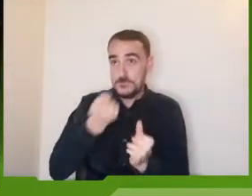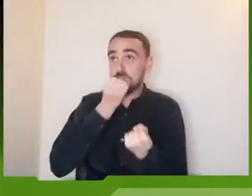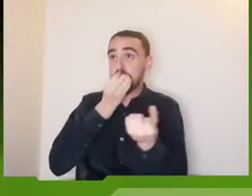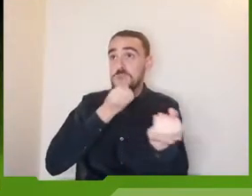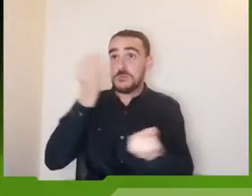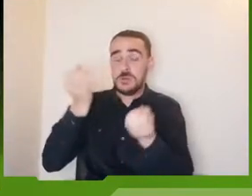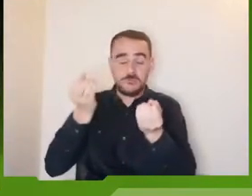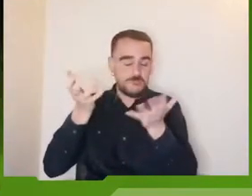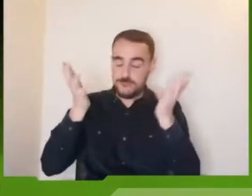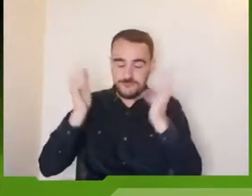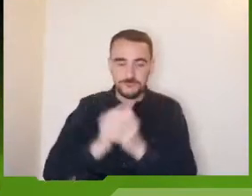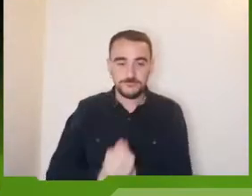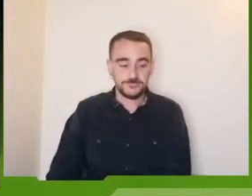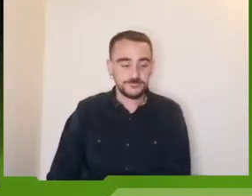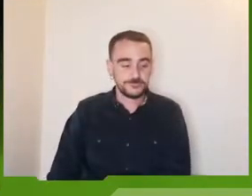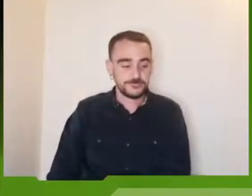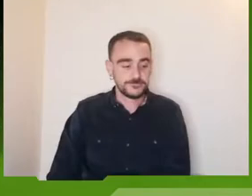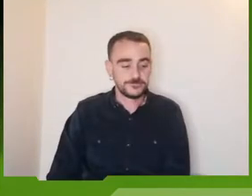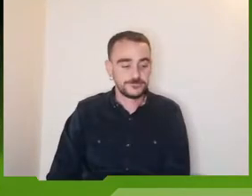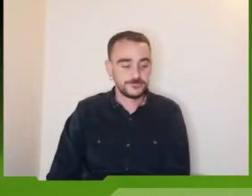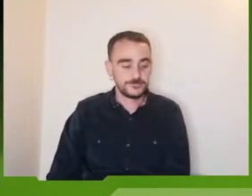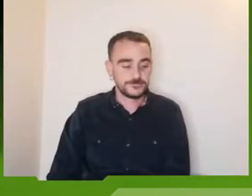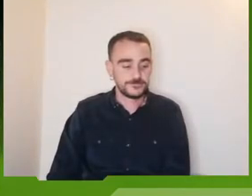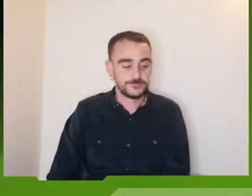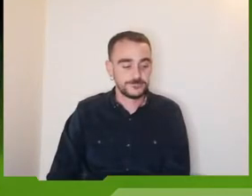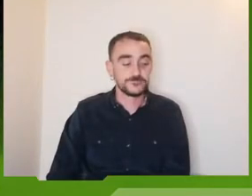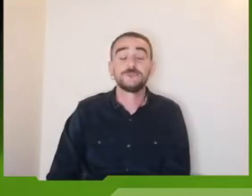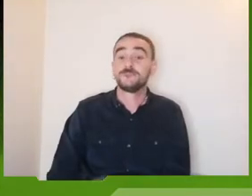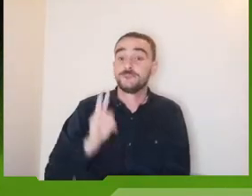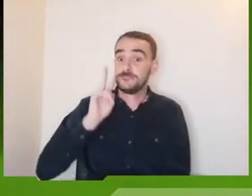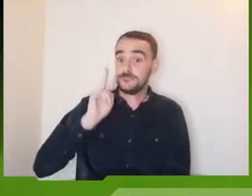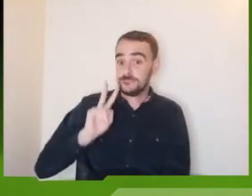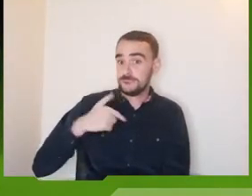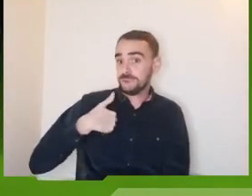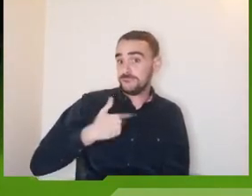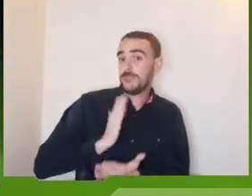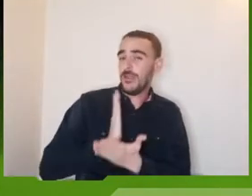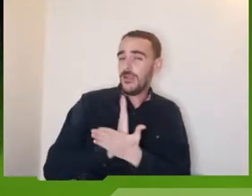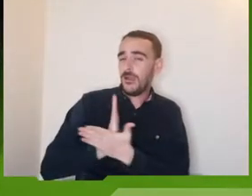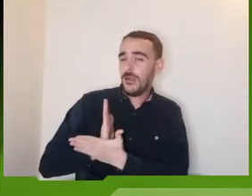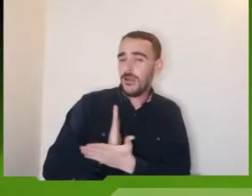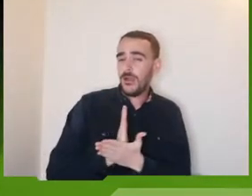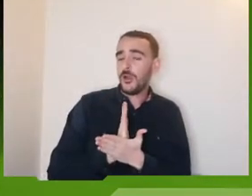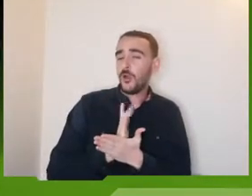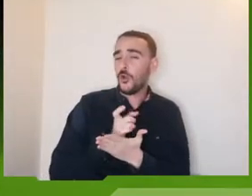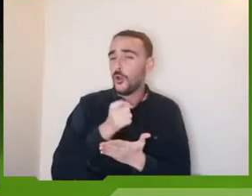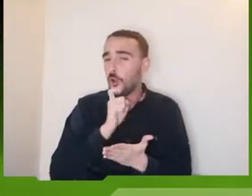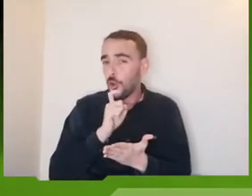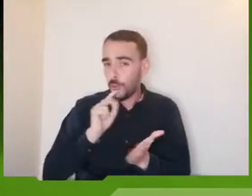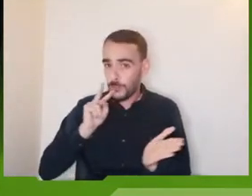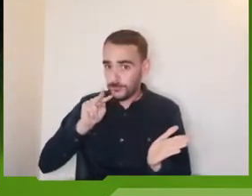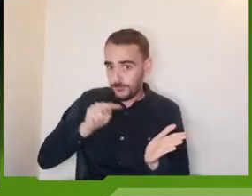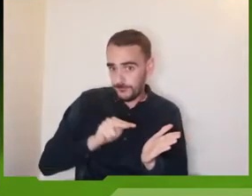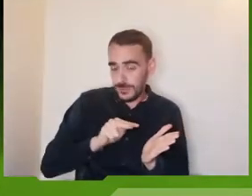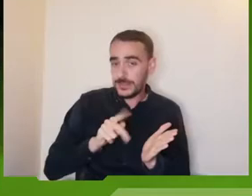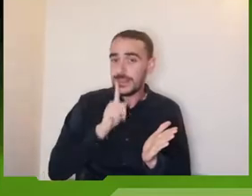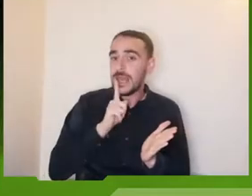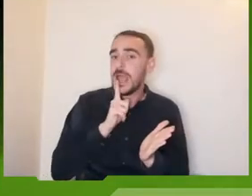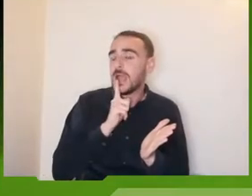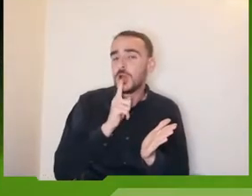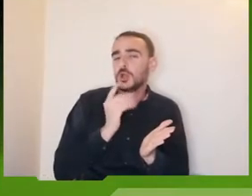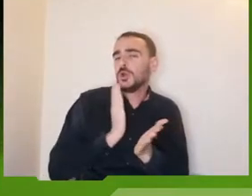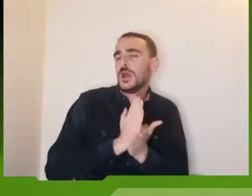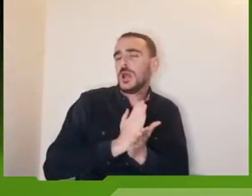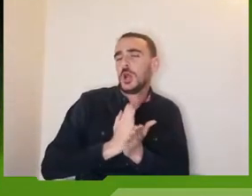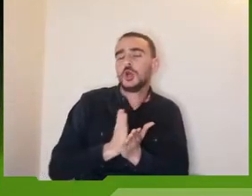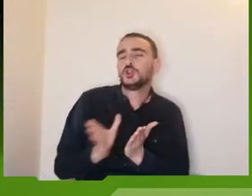Vale, ¿veis cómo lo estoy picando? Evidentemente no es muy uniforme, pero bueno, si insistimos,